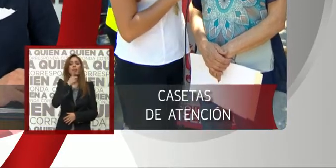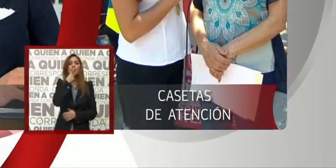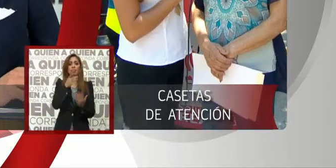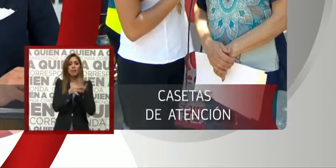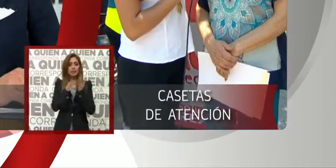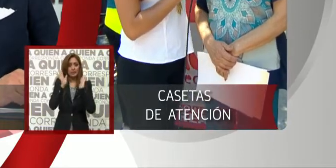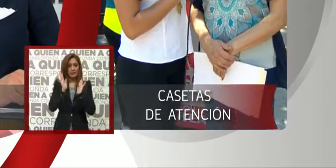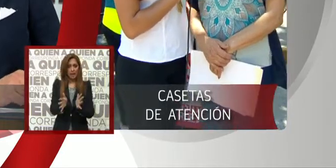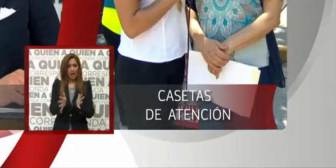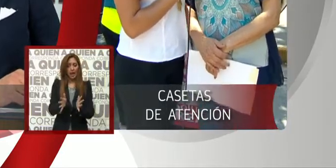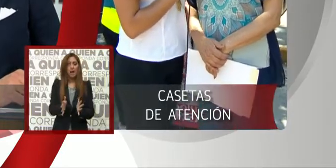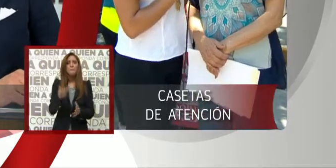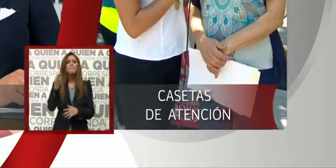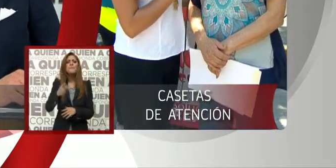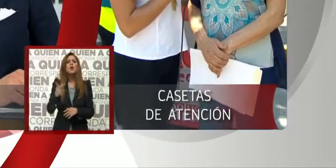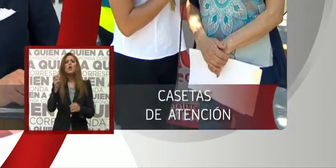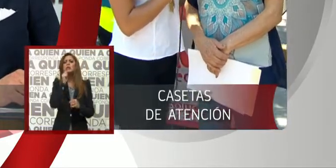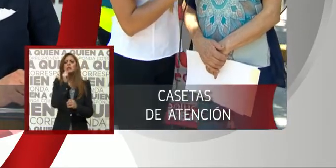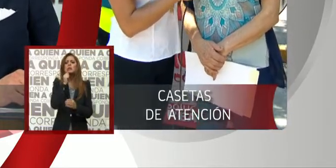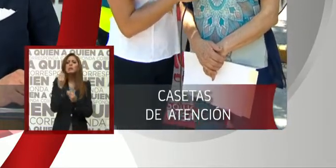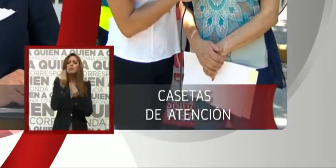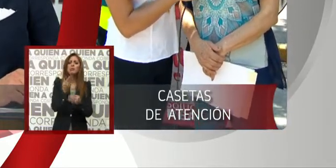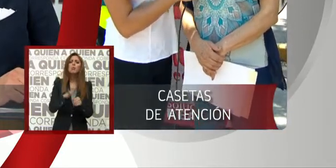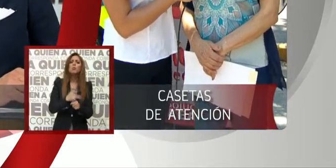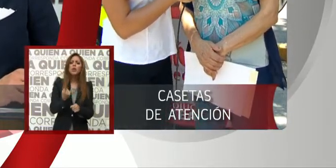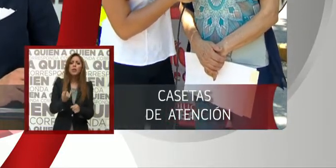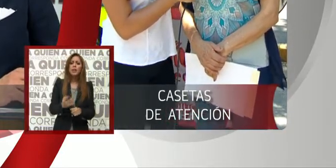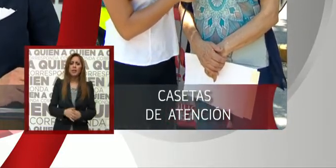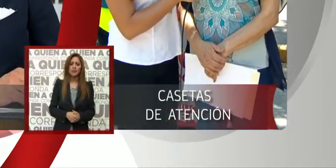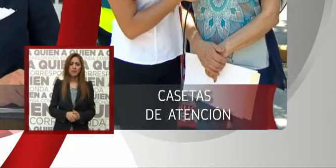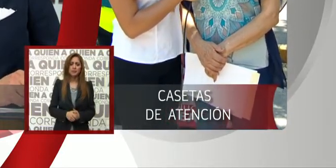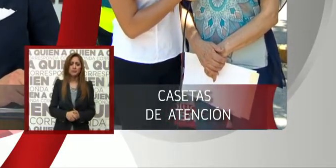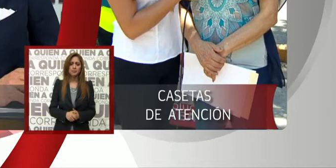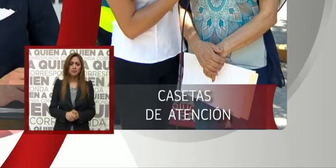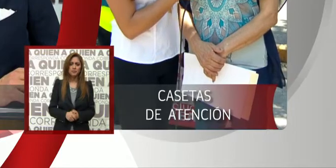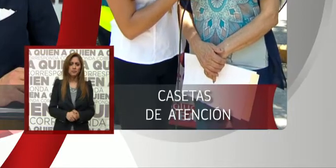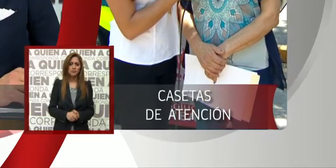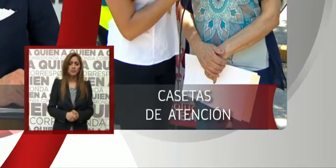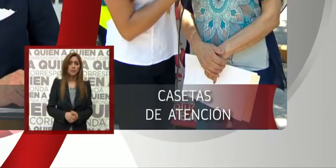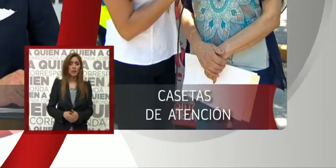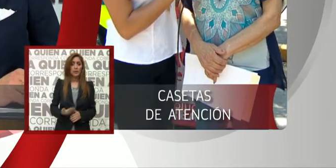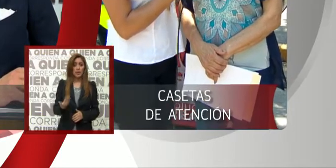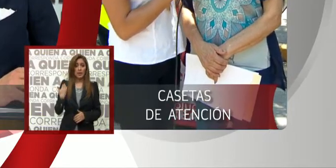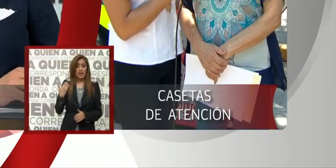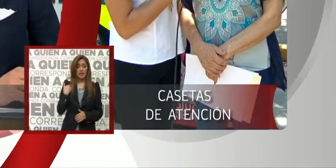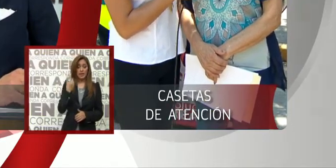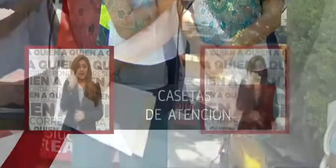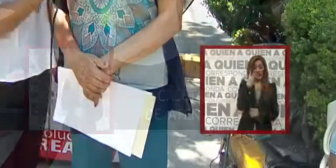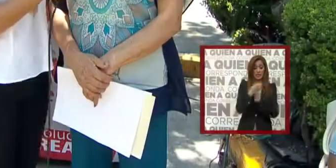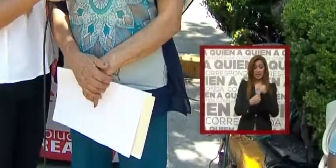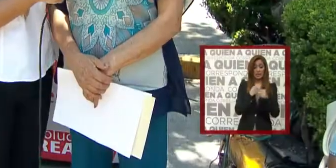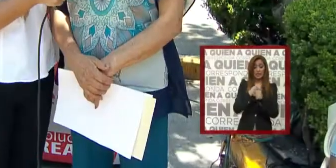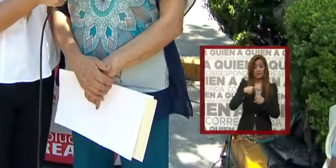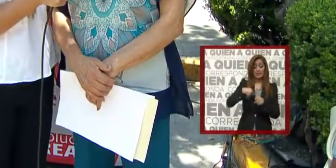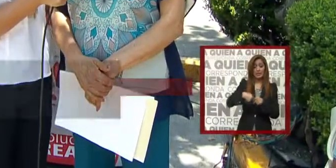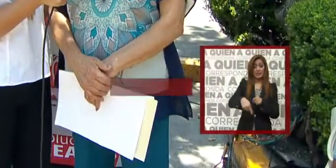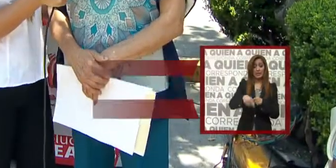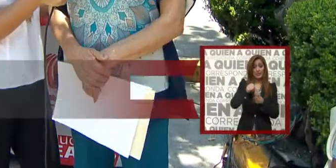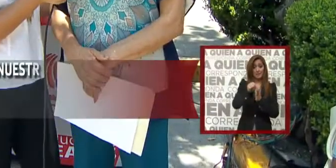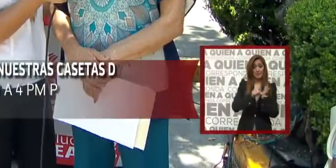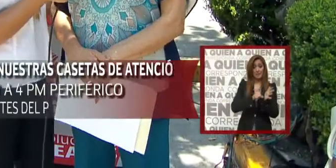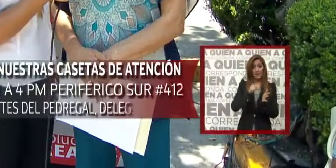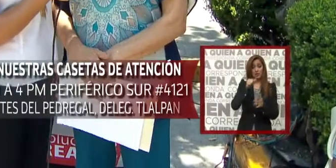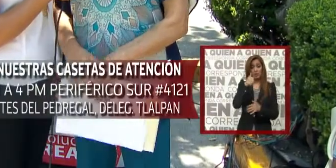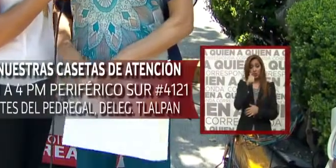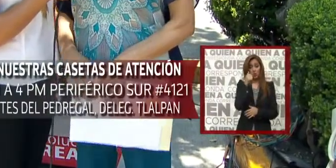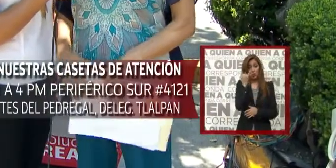lo hizo. ¿Pero qué pasó? ¿Por qué no se las entrega? Pues mire, señorita, hace aproximadamente 3 años, va a ser ahora en junio, no sé, de